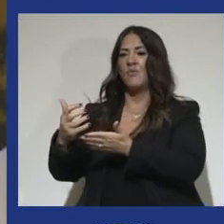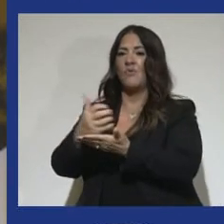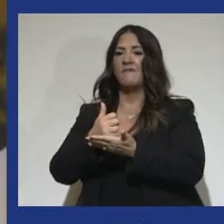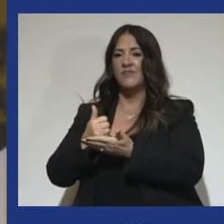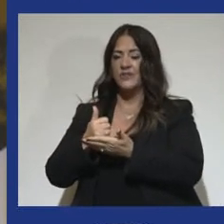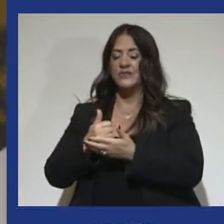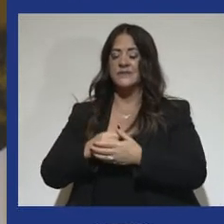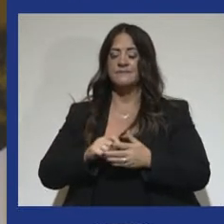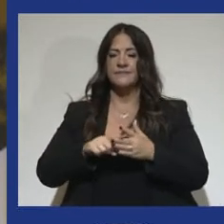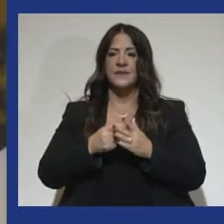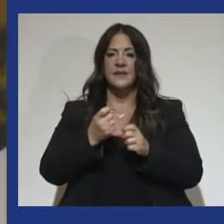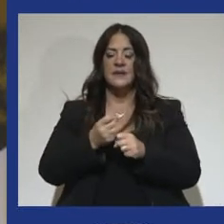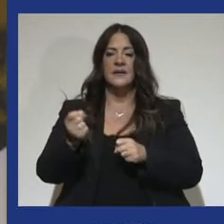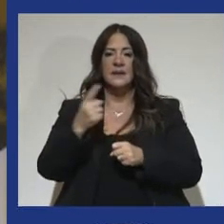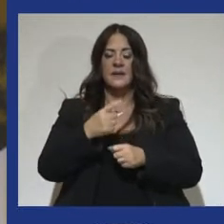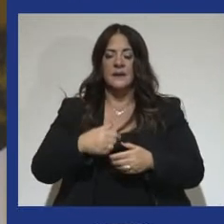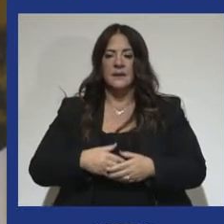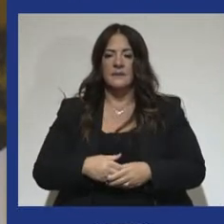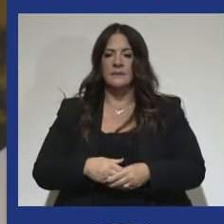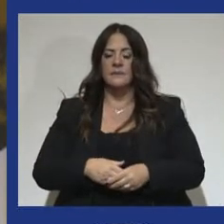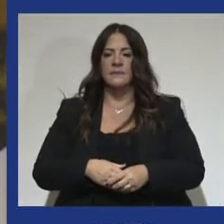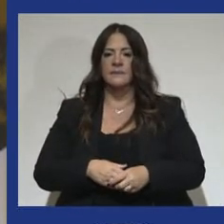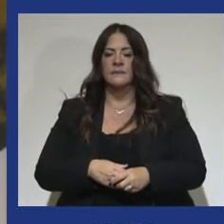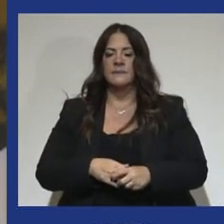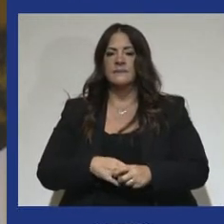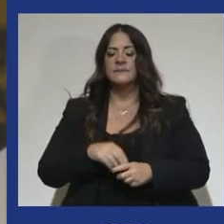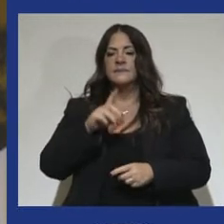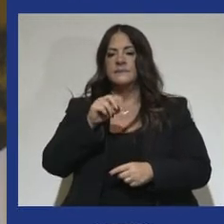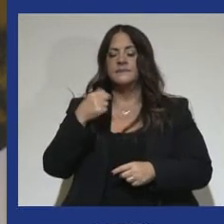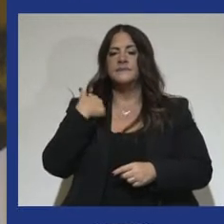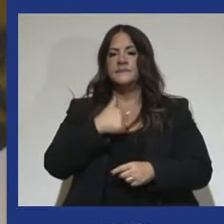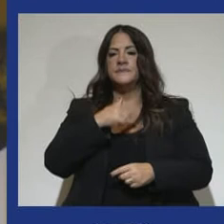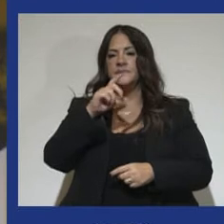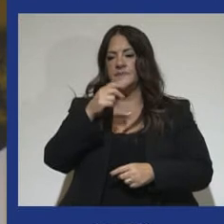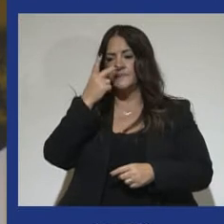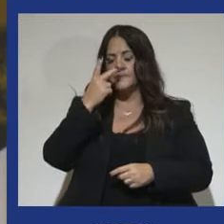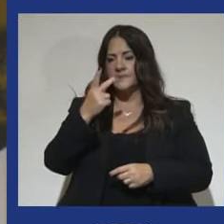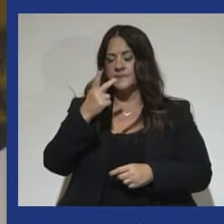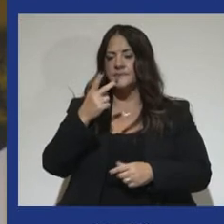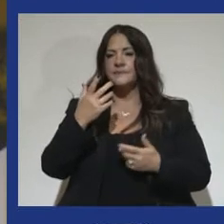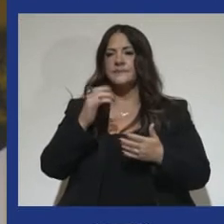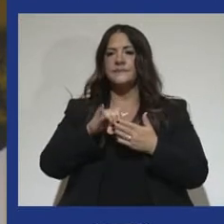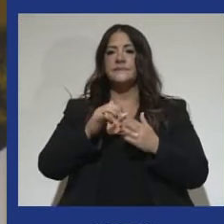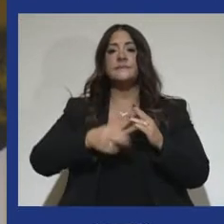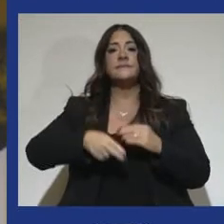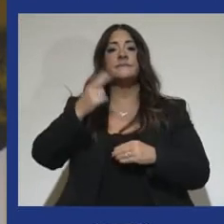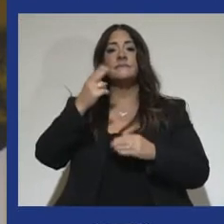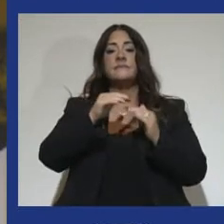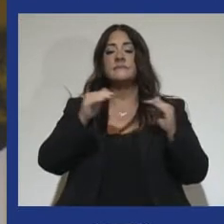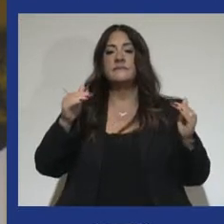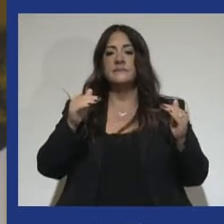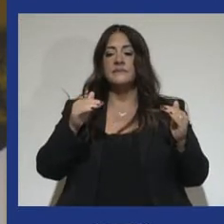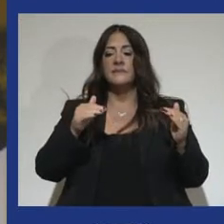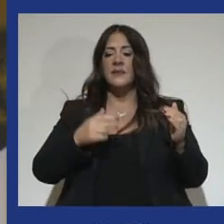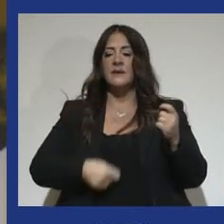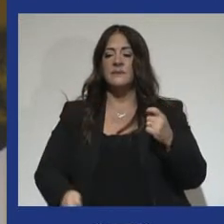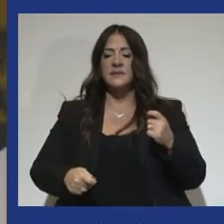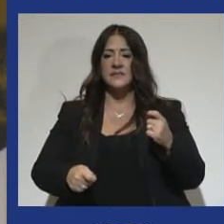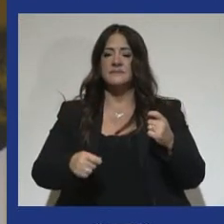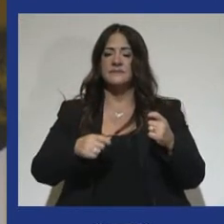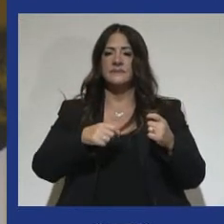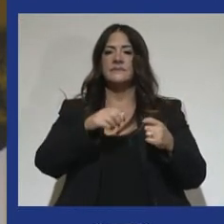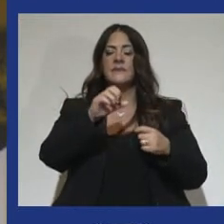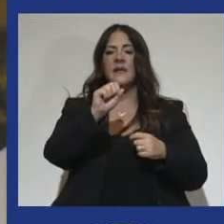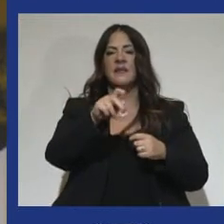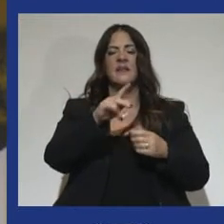en el primer año presupuestan en el 2 a 21 23 de modo que si vemos el más alto en